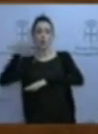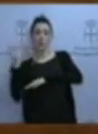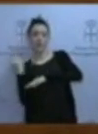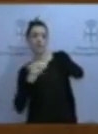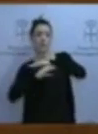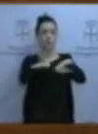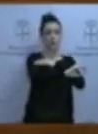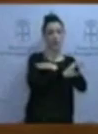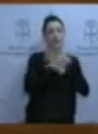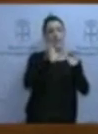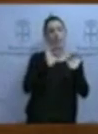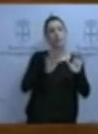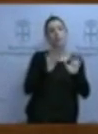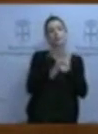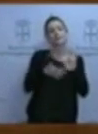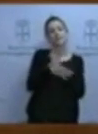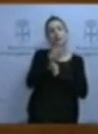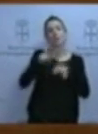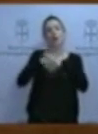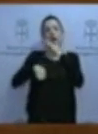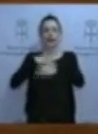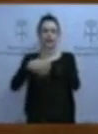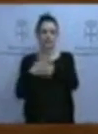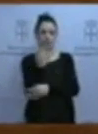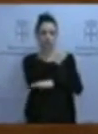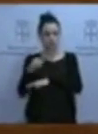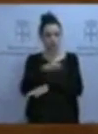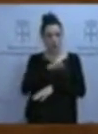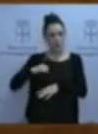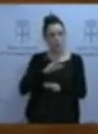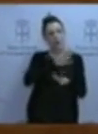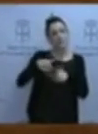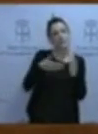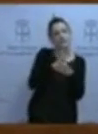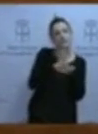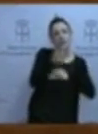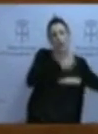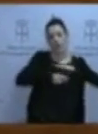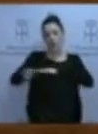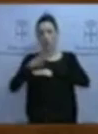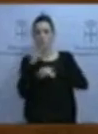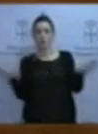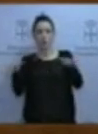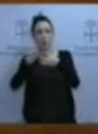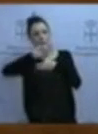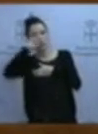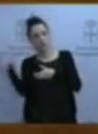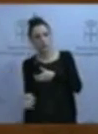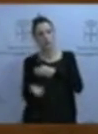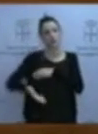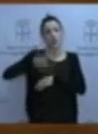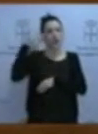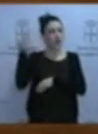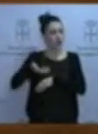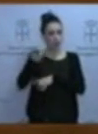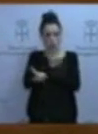propio instituto, reviertan en recursos comunes para aquellos otros grupos que no son denominados de impacto o de excelencia,